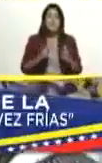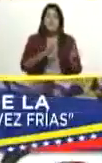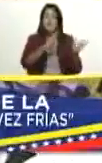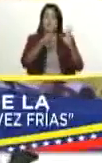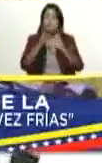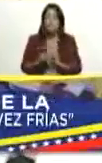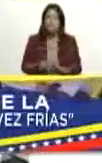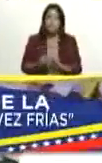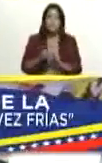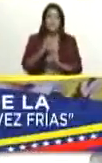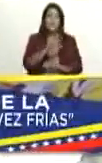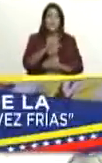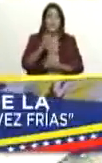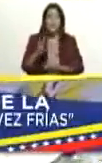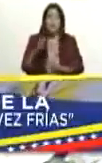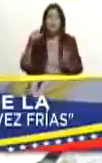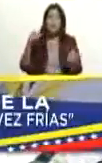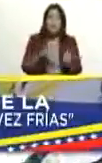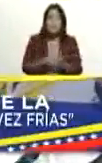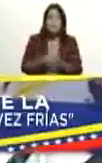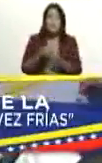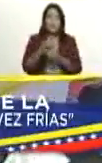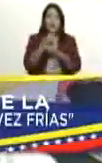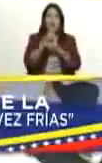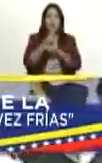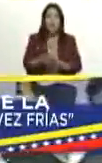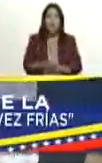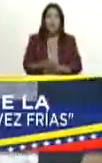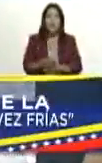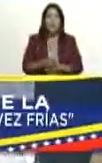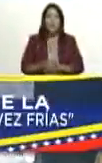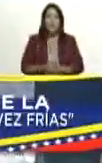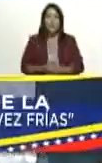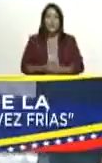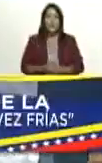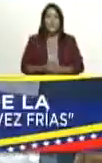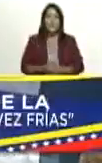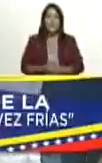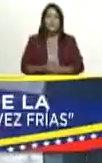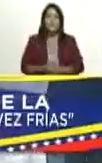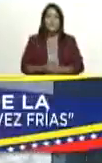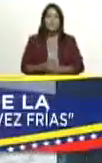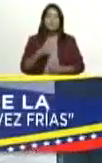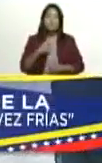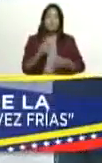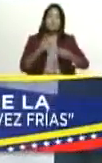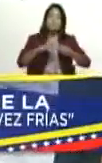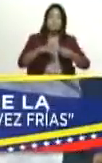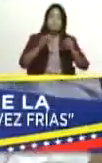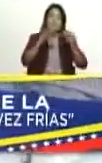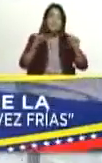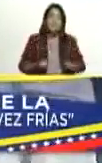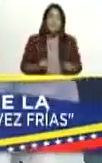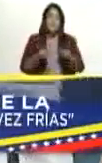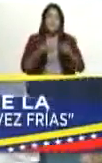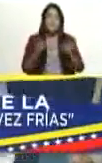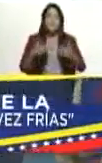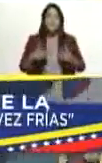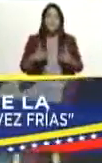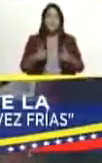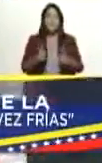más de 52.000 profesionales formados. En su gran mayoría, pues, serán incorporados al Sistema Público